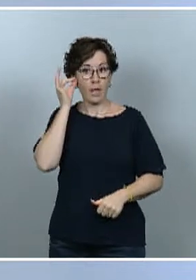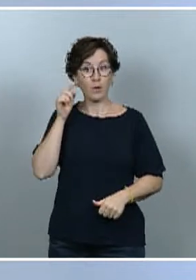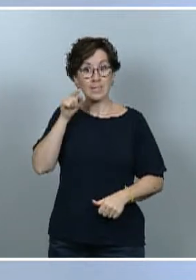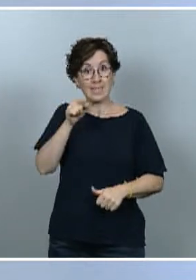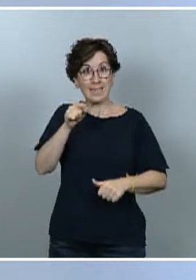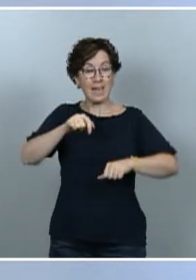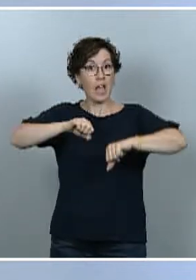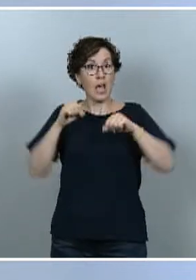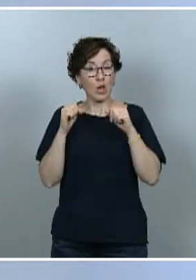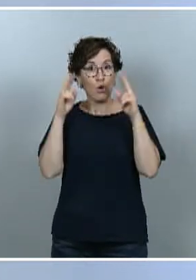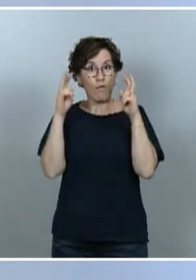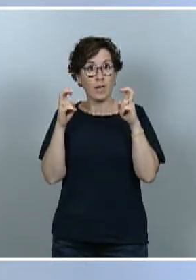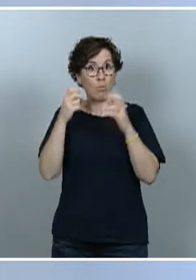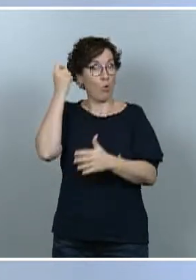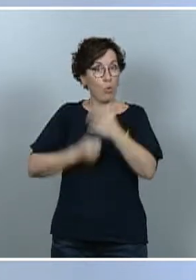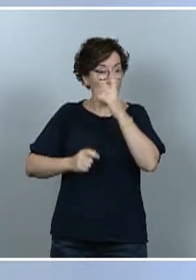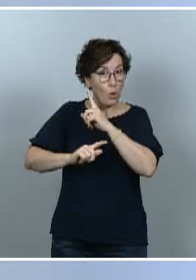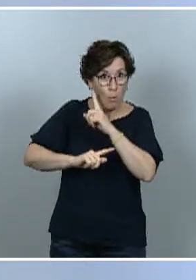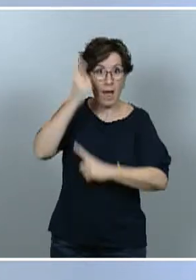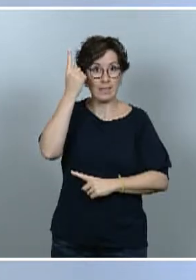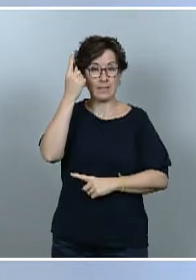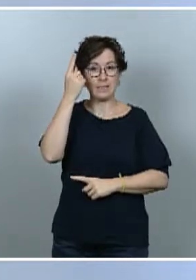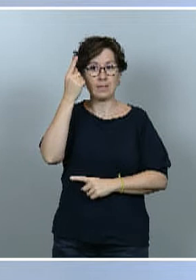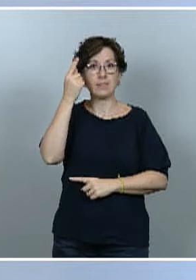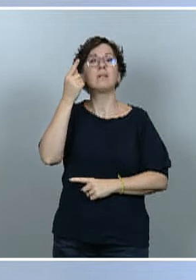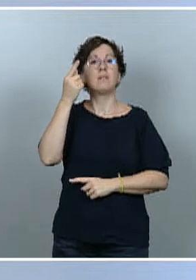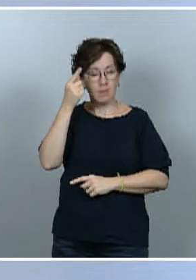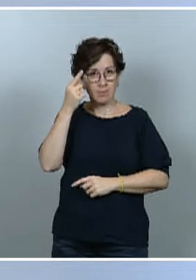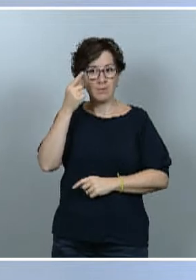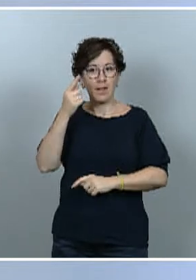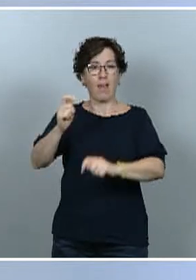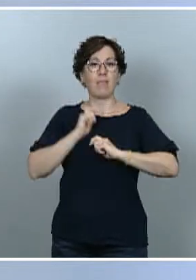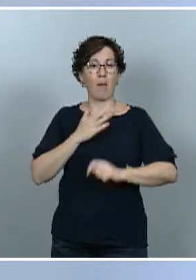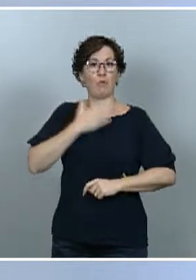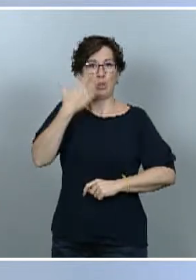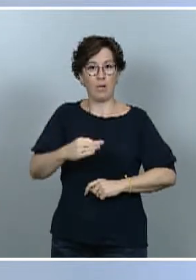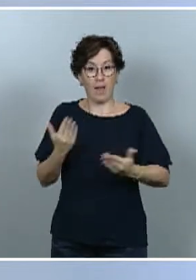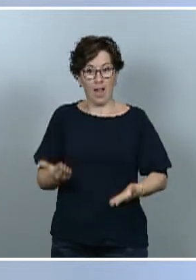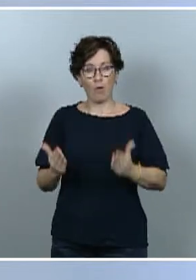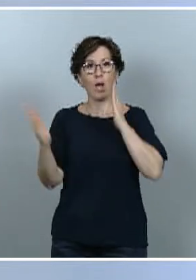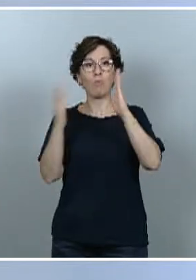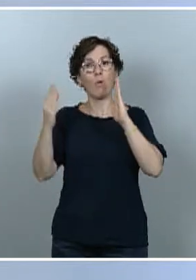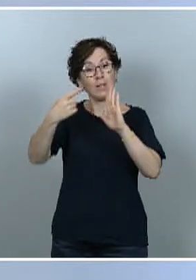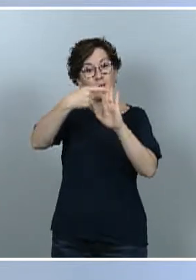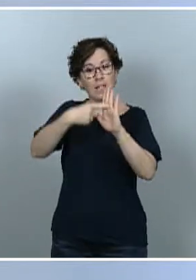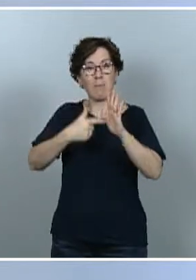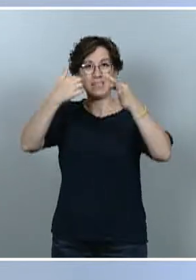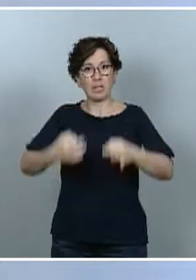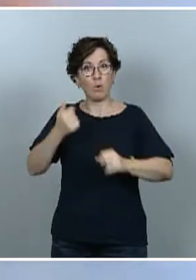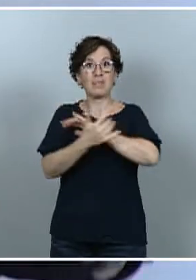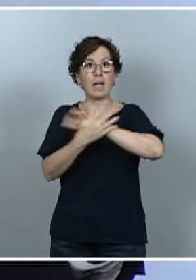de la Unión Europea, es lo que nos está permitiendo una desescalada más segura y más rápida que en otros países de nuestro